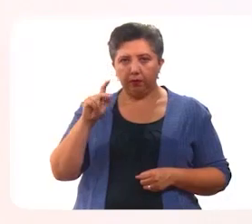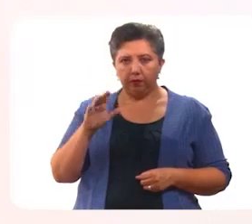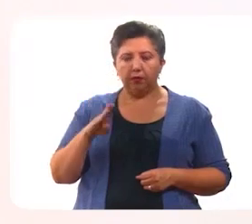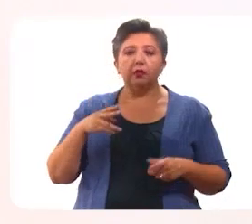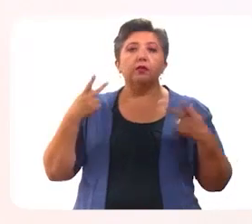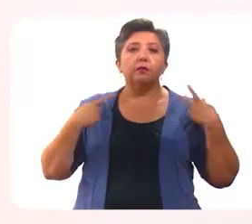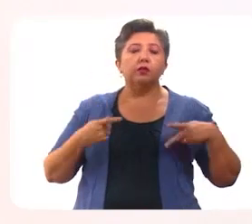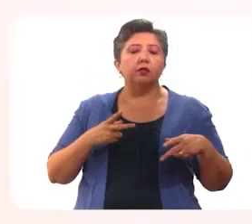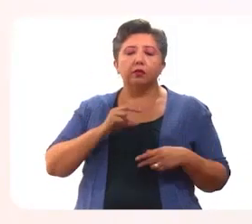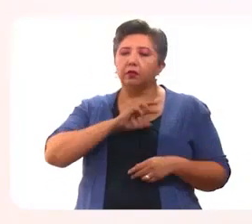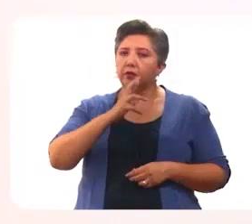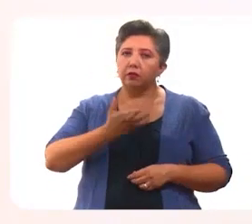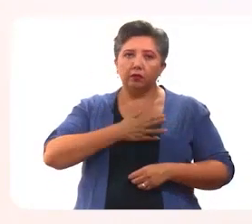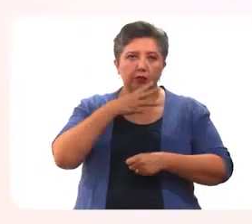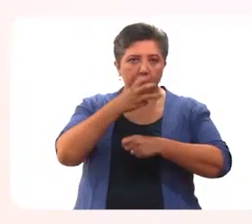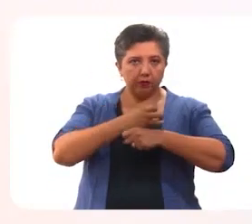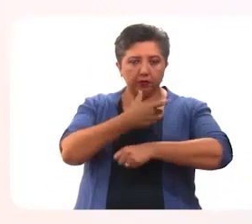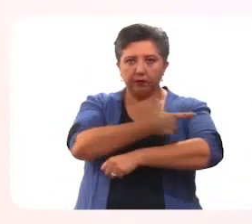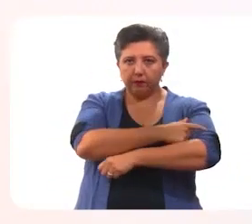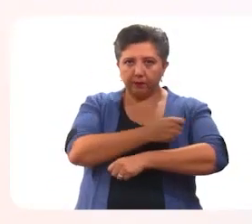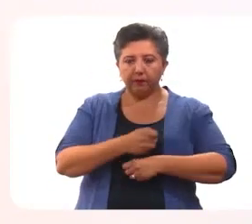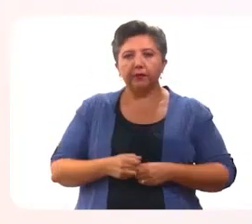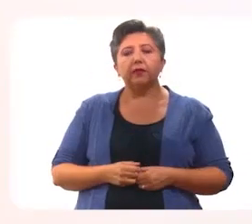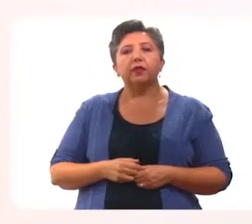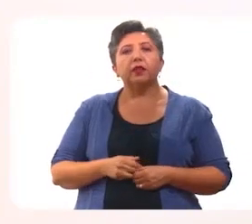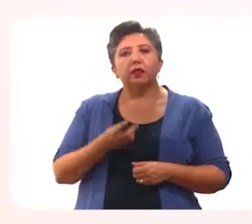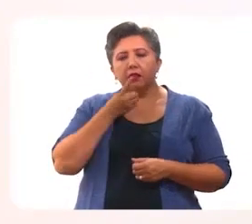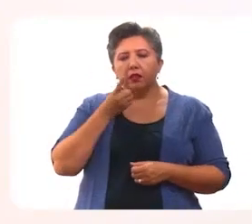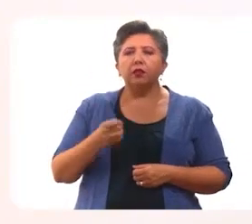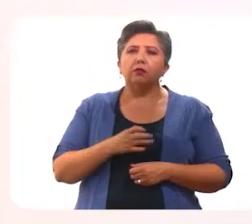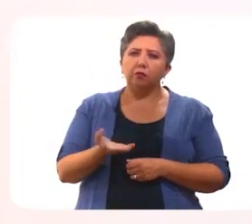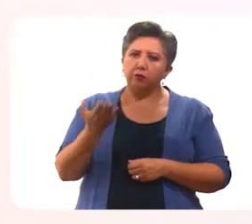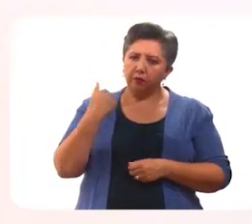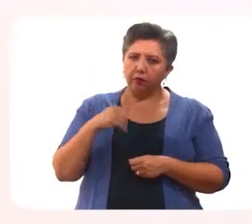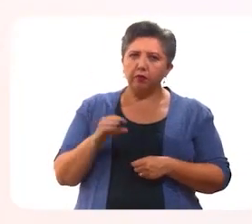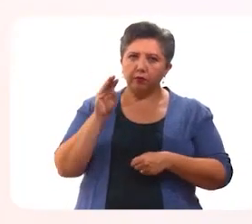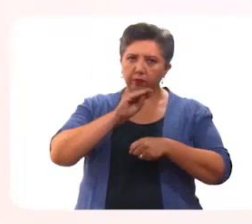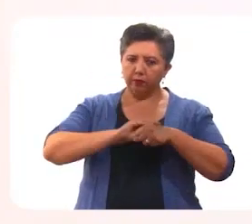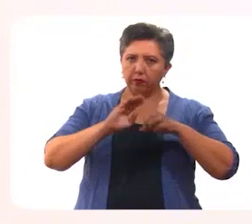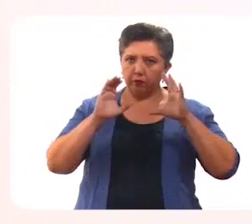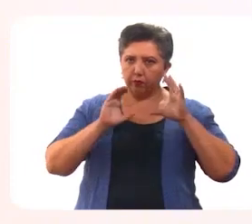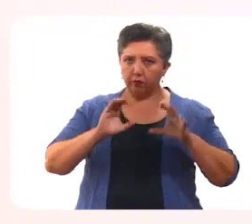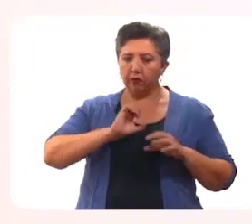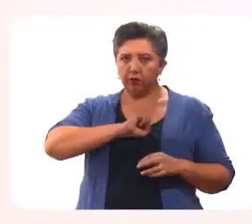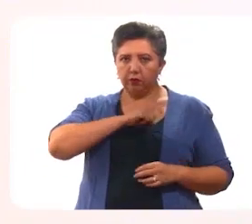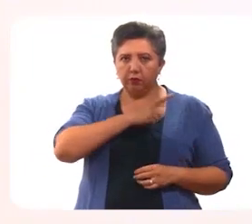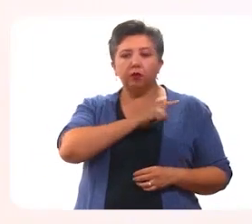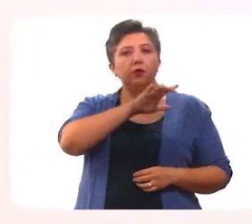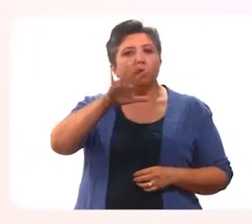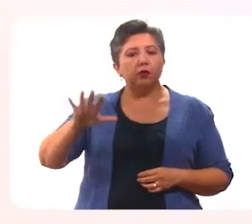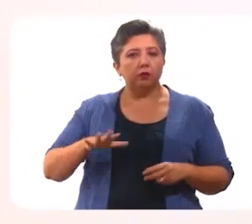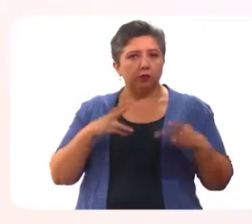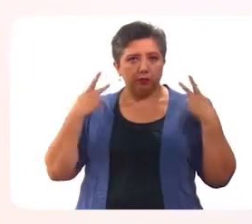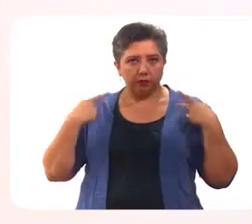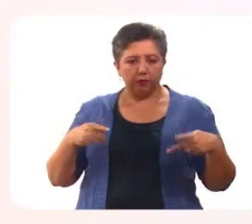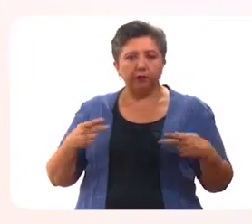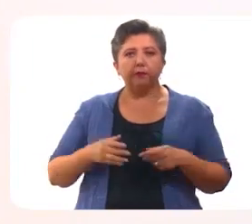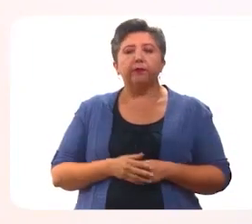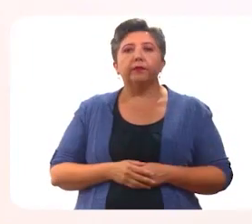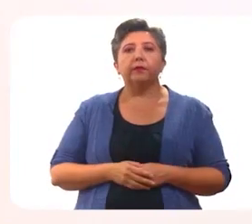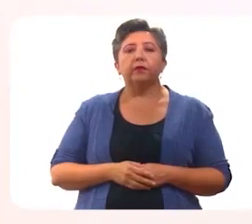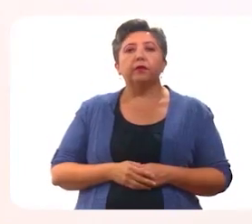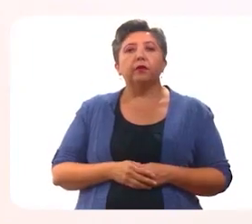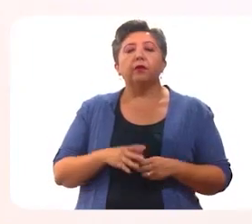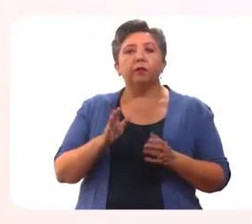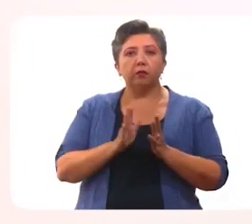Las personas que no han recibido la vacuna se les invita a aplicarla, hacer equipo y sumarse a la protección de su salud y de las demás personas.